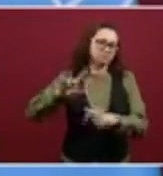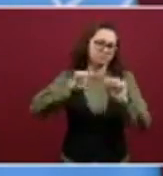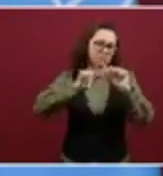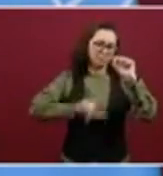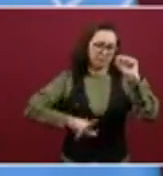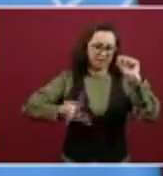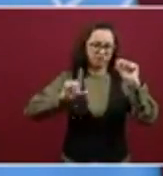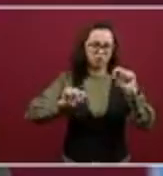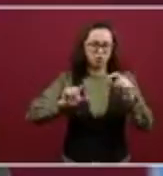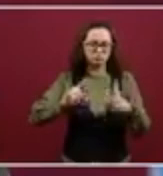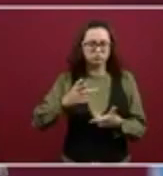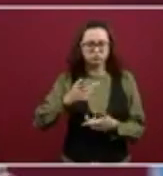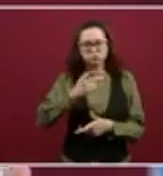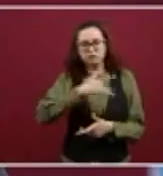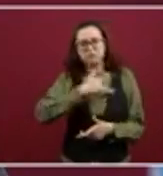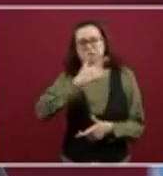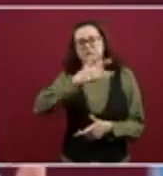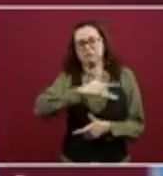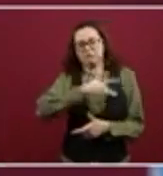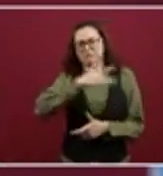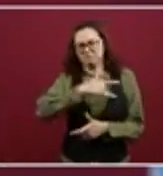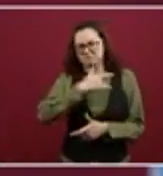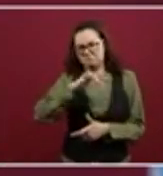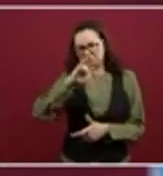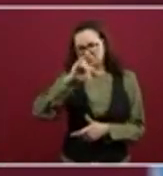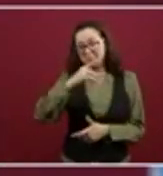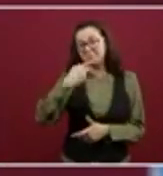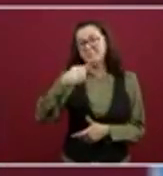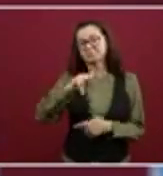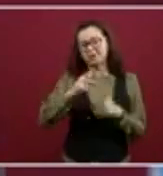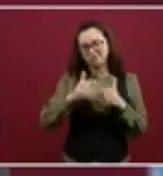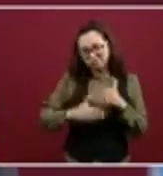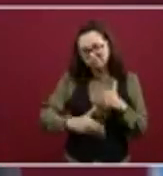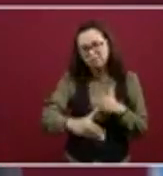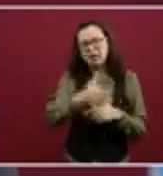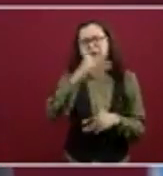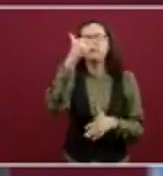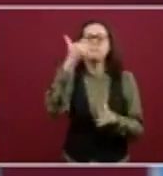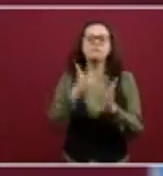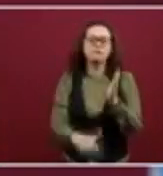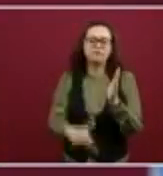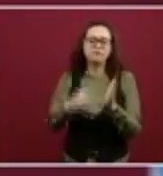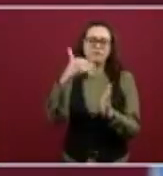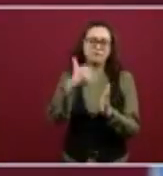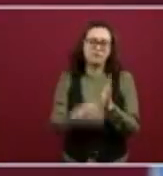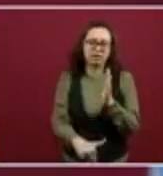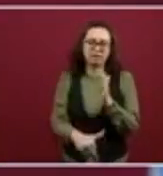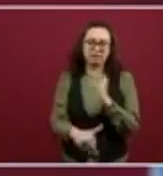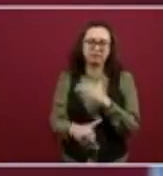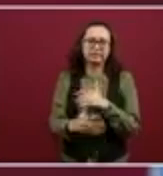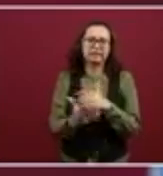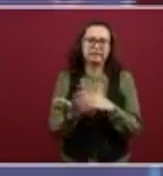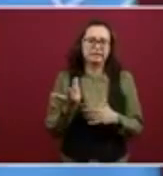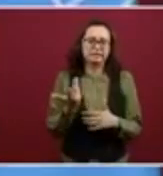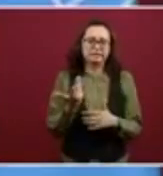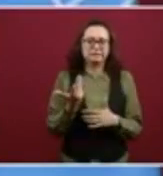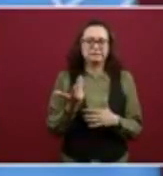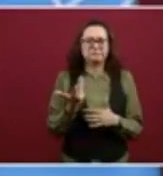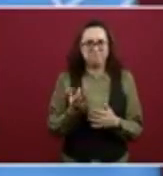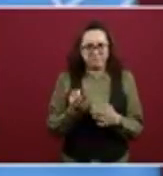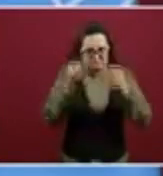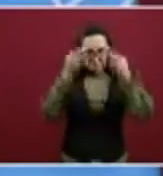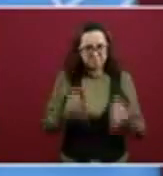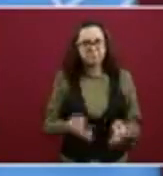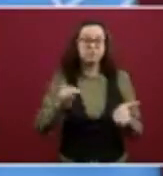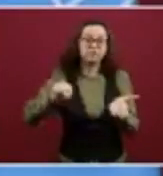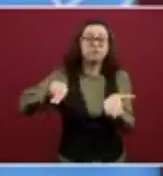Pero falta todavía el que podamos llegar a la firma de un